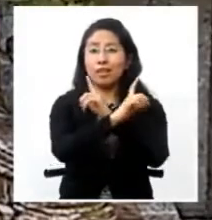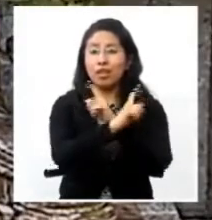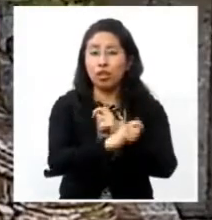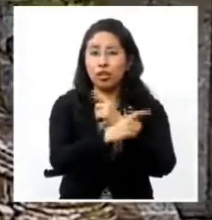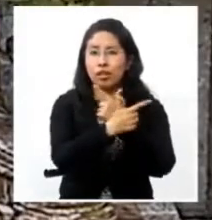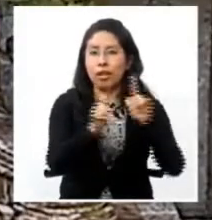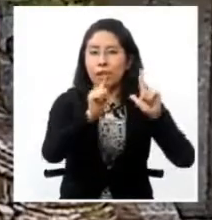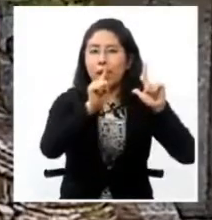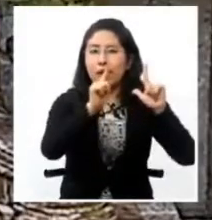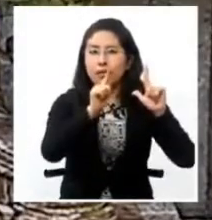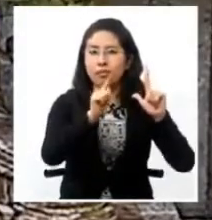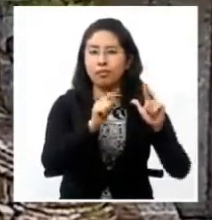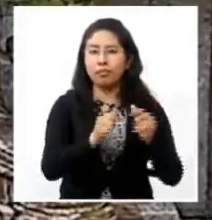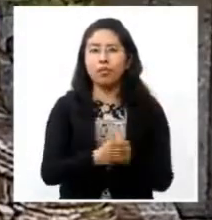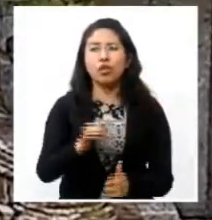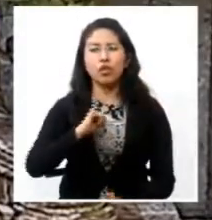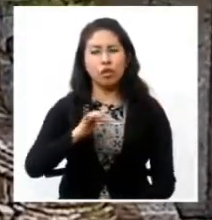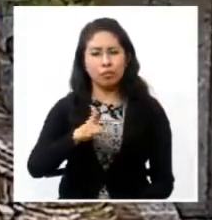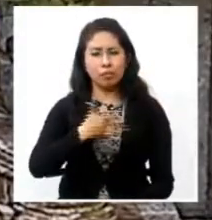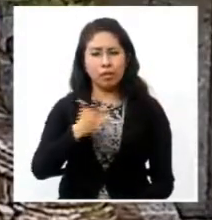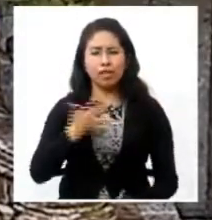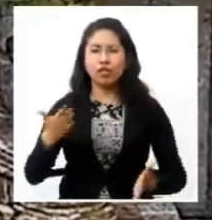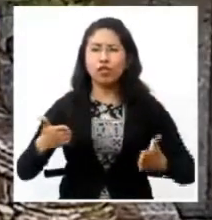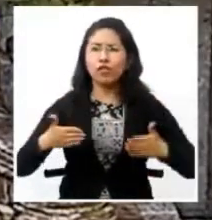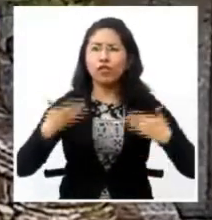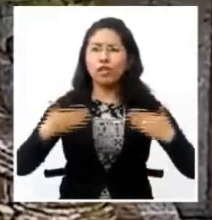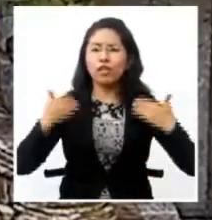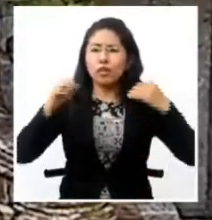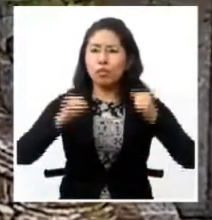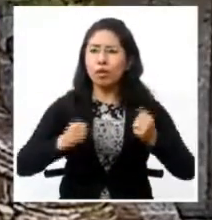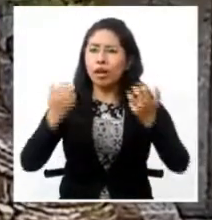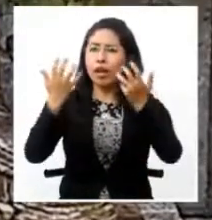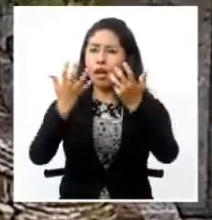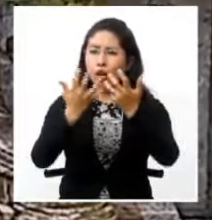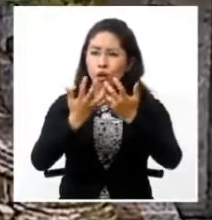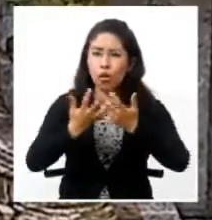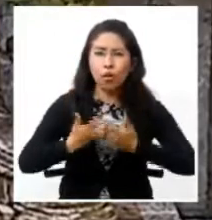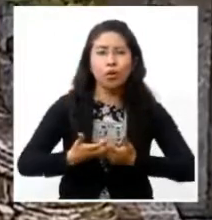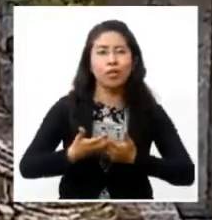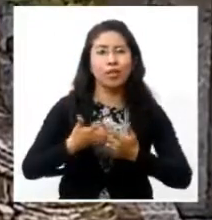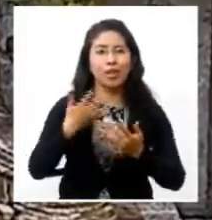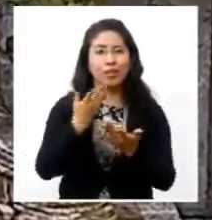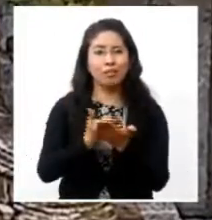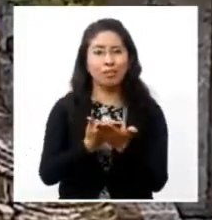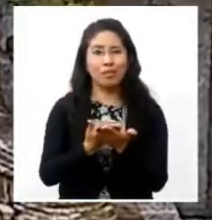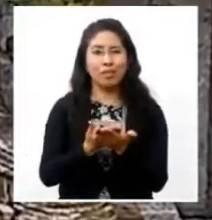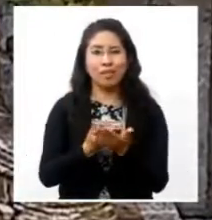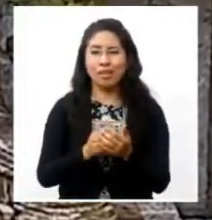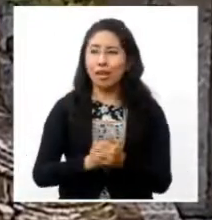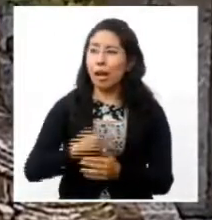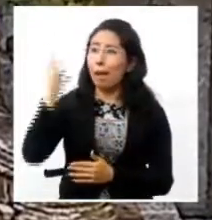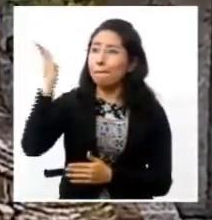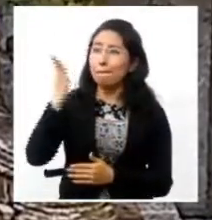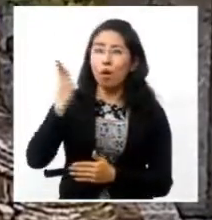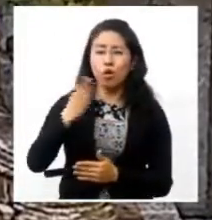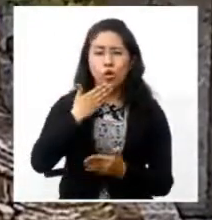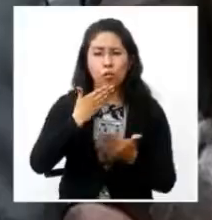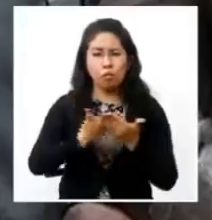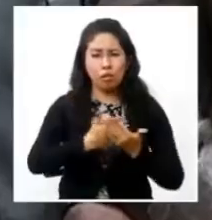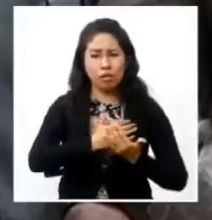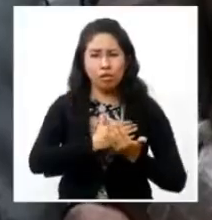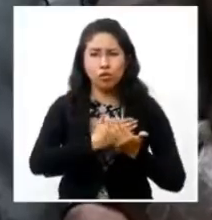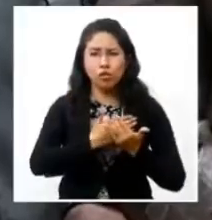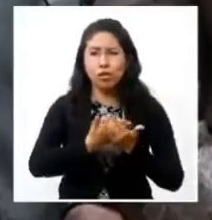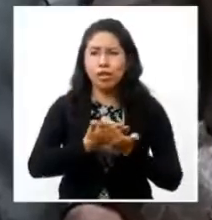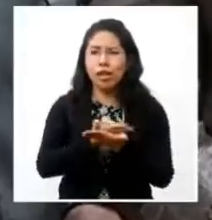por eso estoy feliz de haber combinado los bonos que se basan en el principio de la solidaridad con